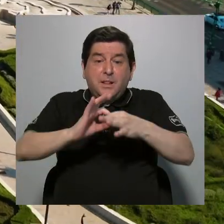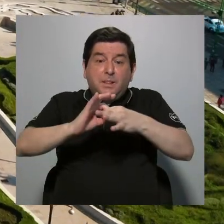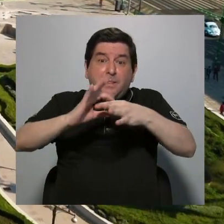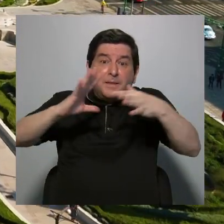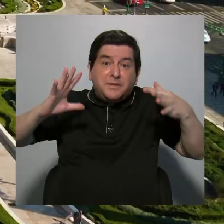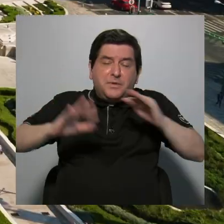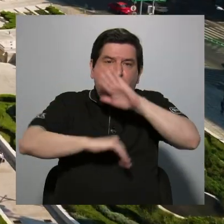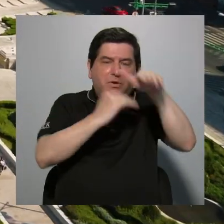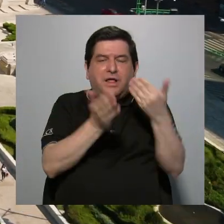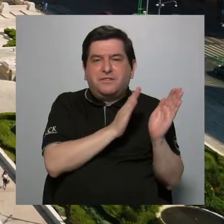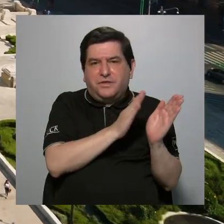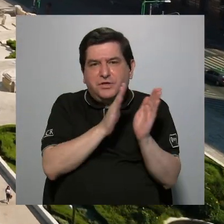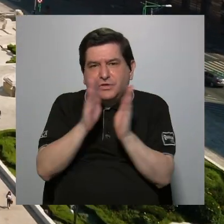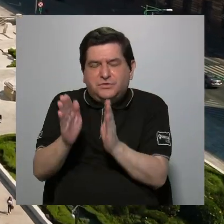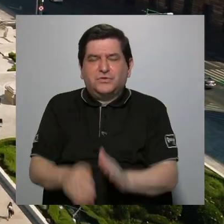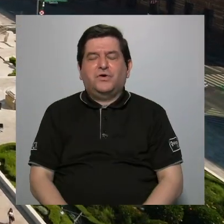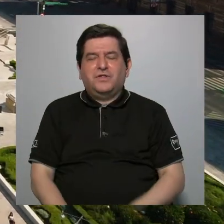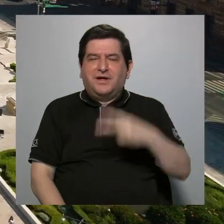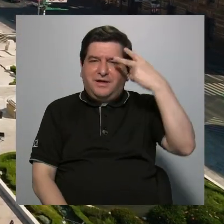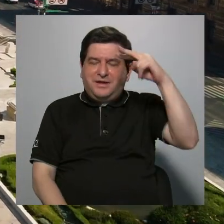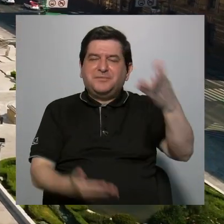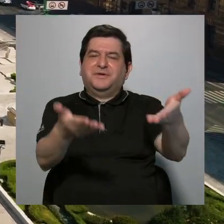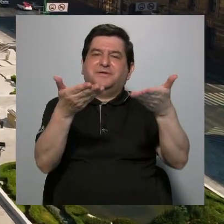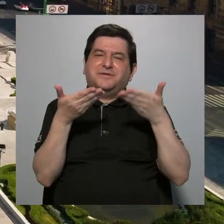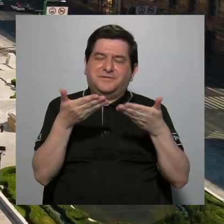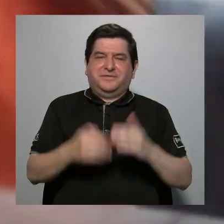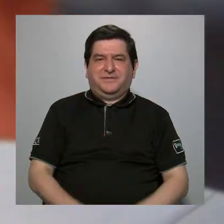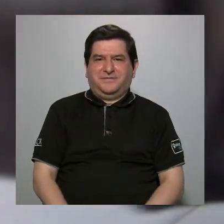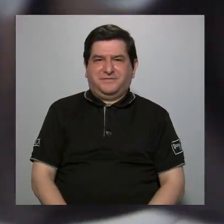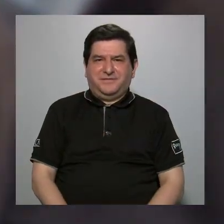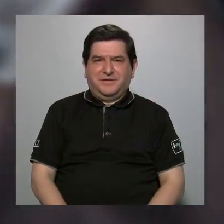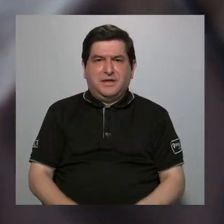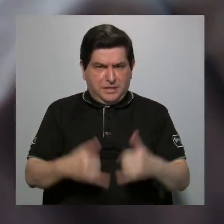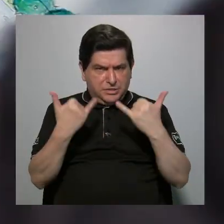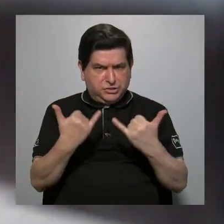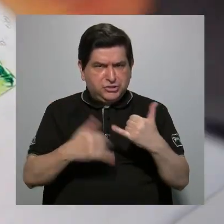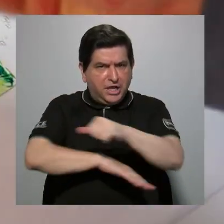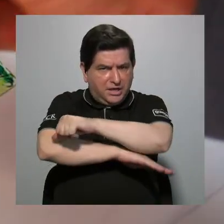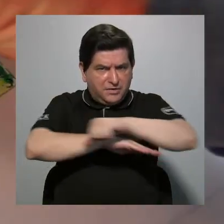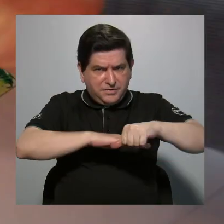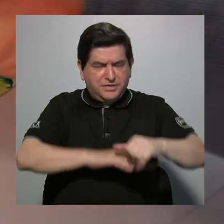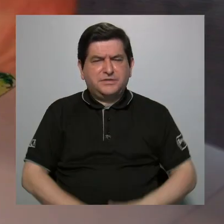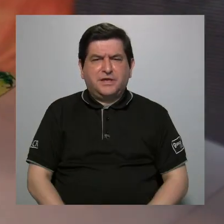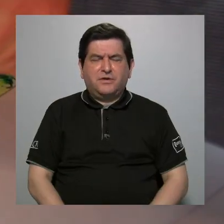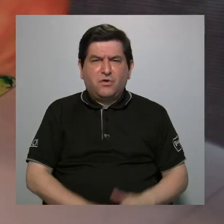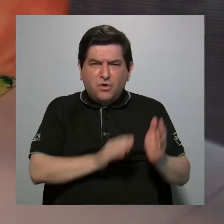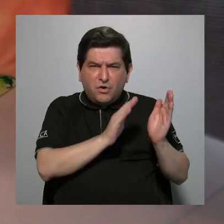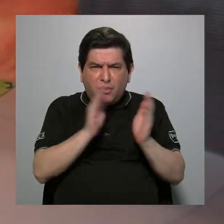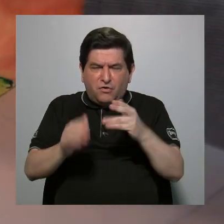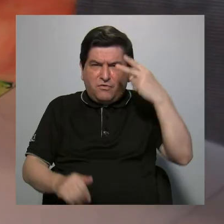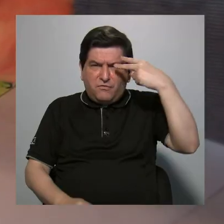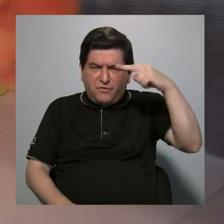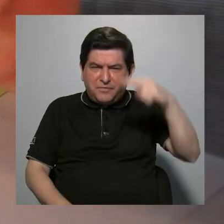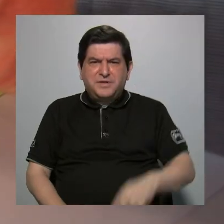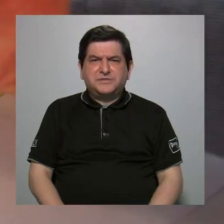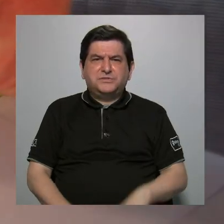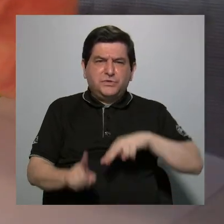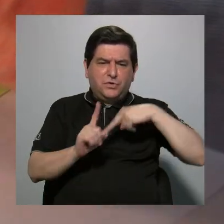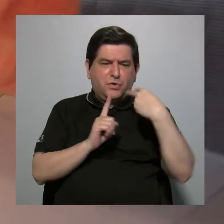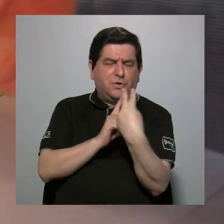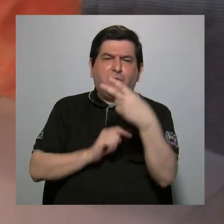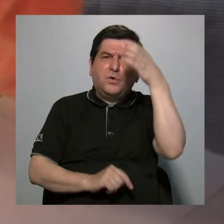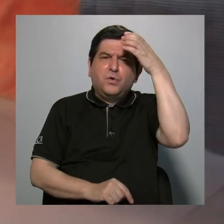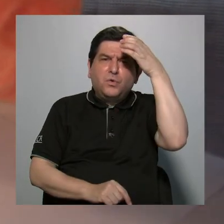desvinculada un poco de toda esa formación que recibimos en México, propiamente como arquitectos, porque la formación que recibimos en México desde el punto de